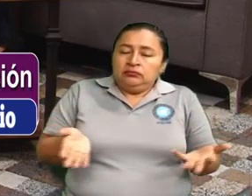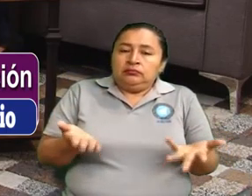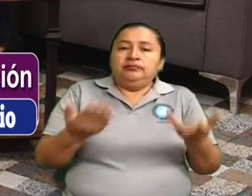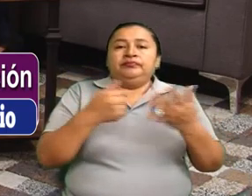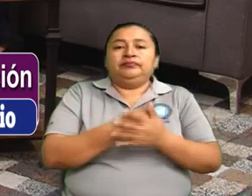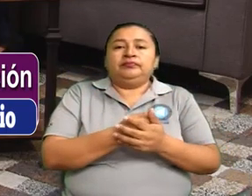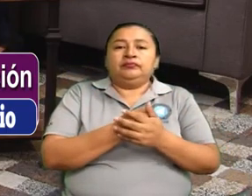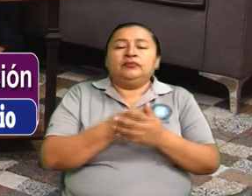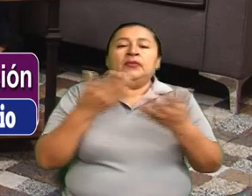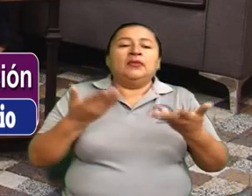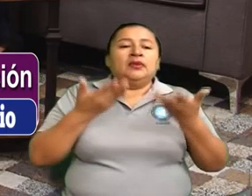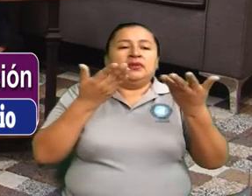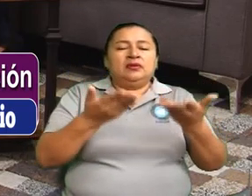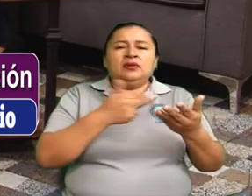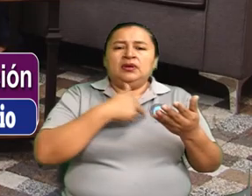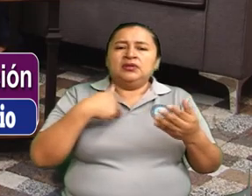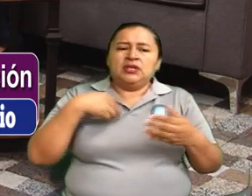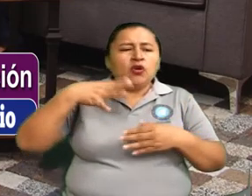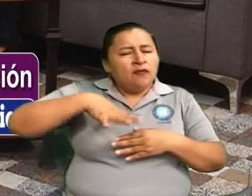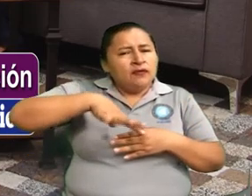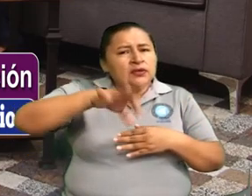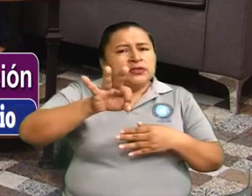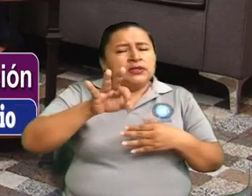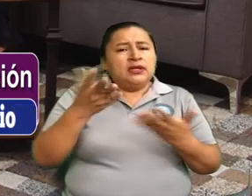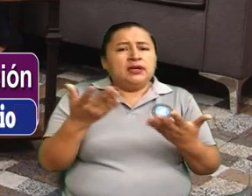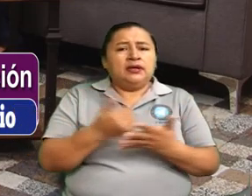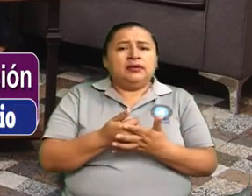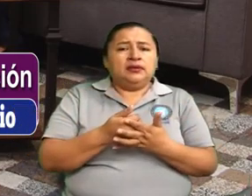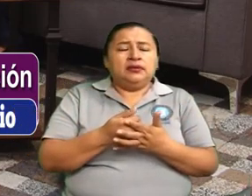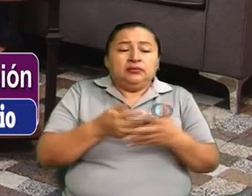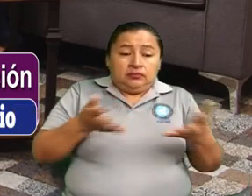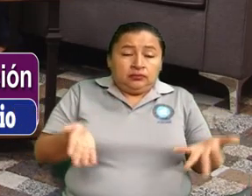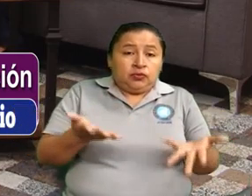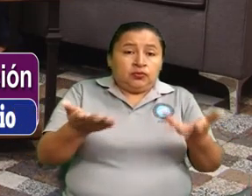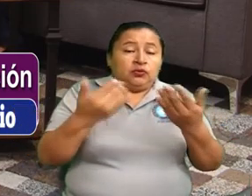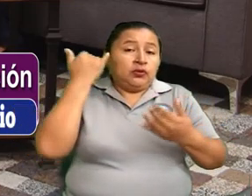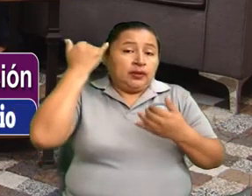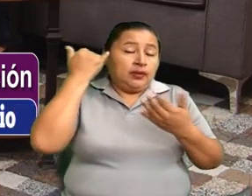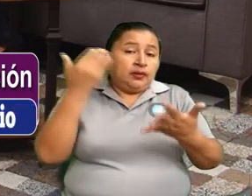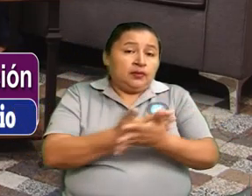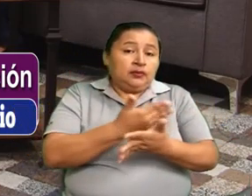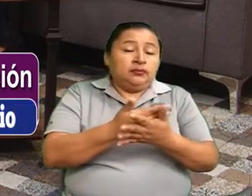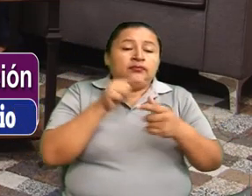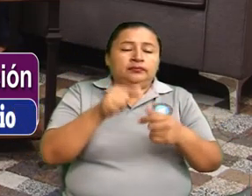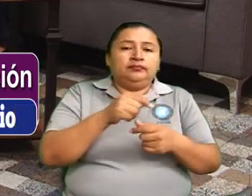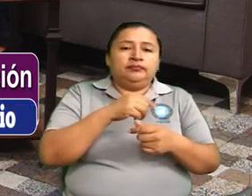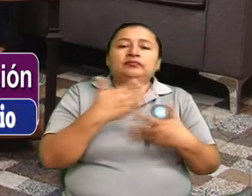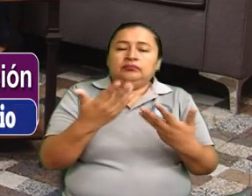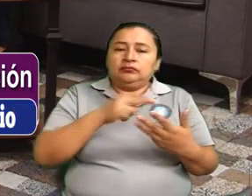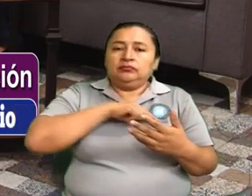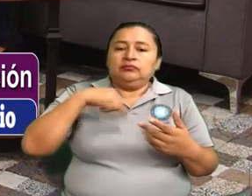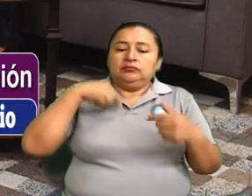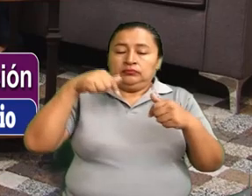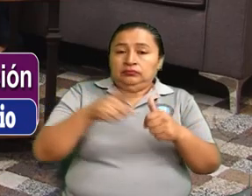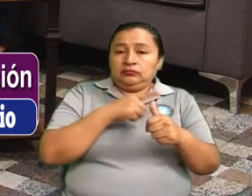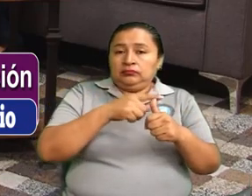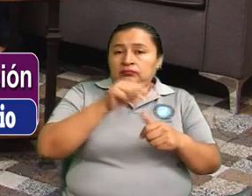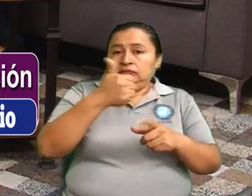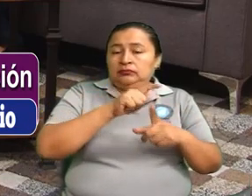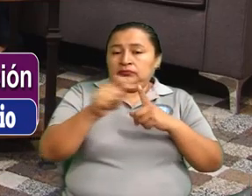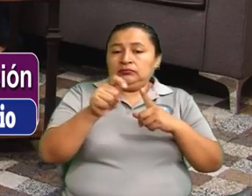a instalar unas oficinas de promoción de los emprendimientos. Okay. Entonces, nosotros este primer semestre